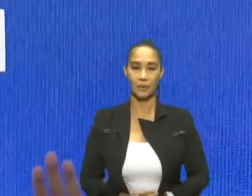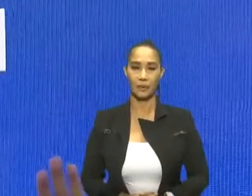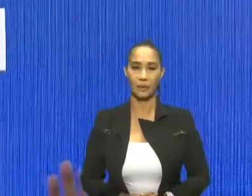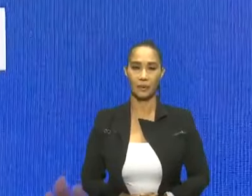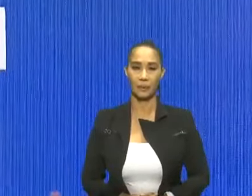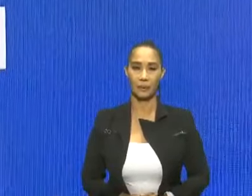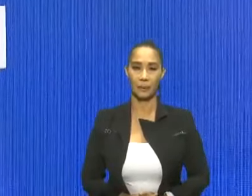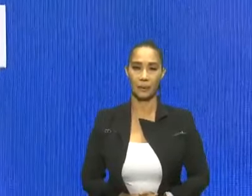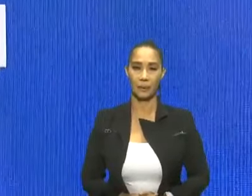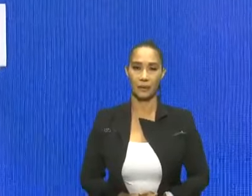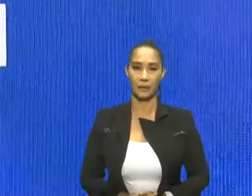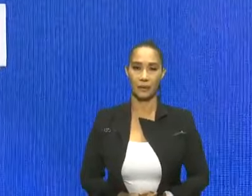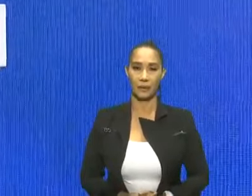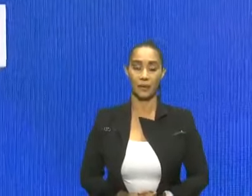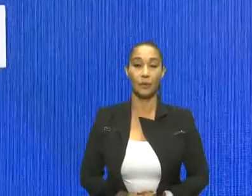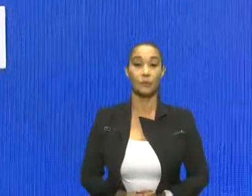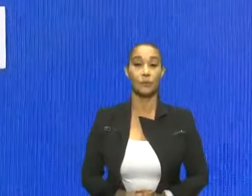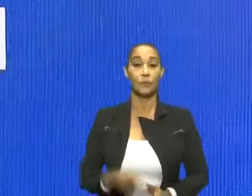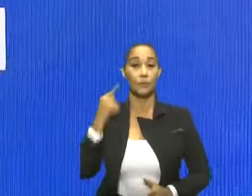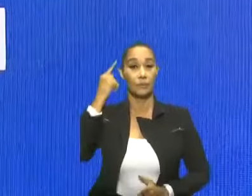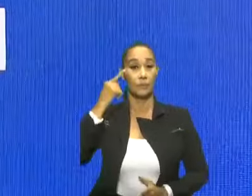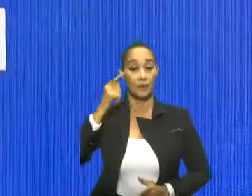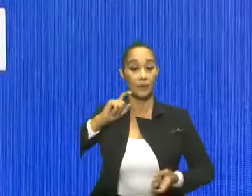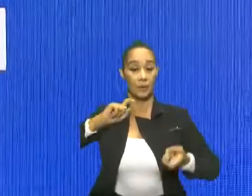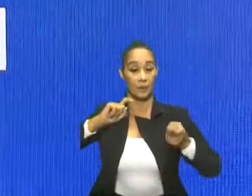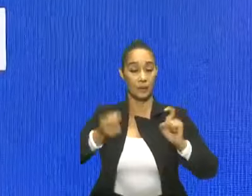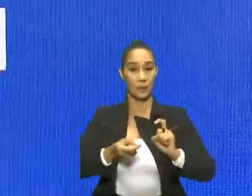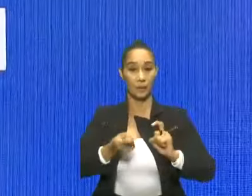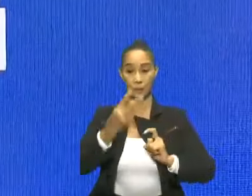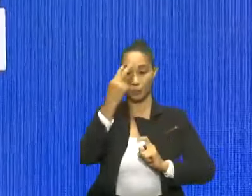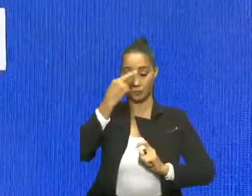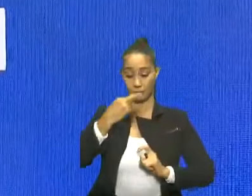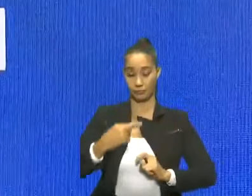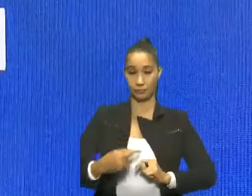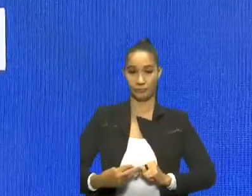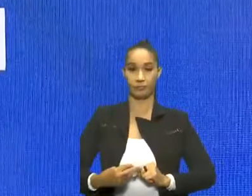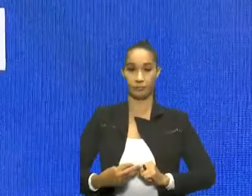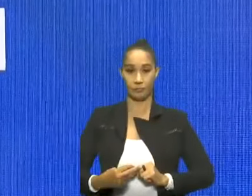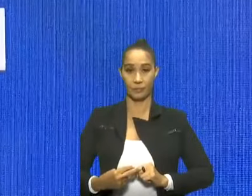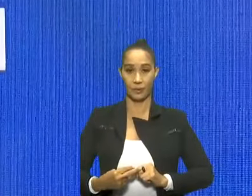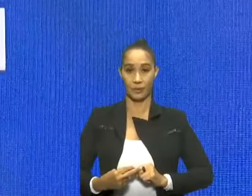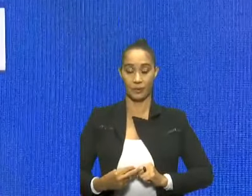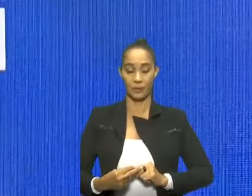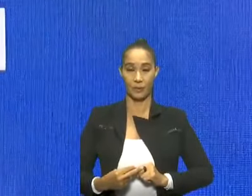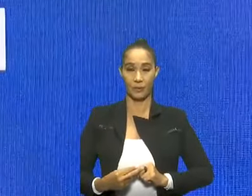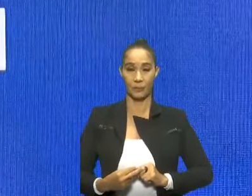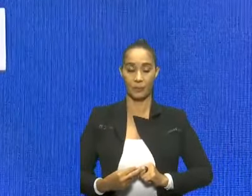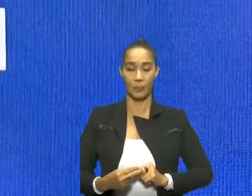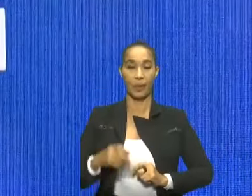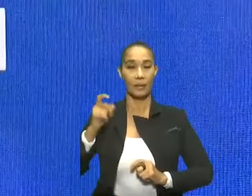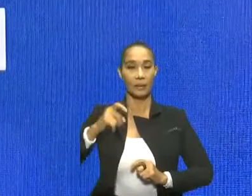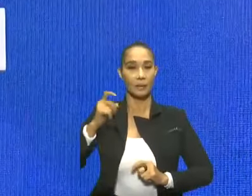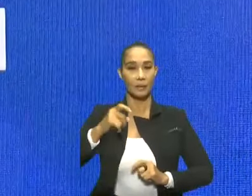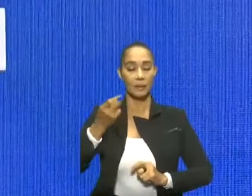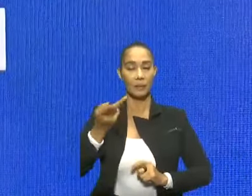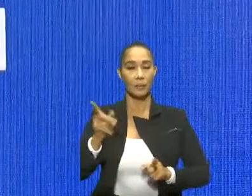Yo creo que tenemos que ir cambiando también cómo nos vemos a nosotros mismos. Y tenemos que asimilar además cómo nos